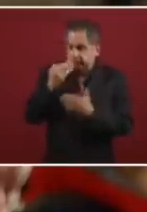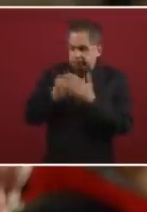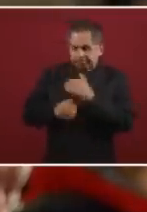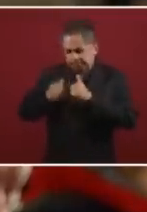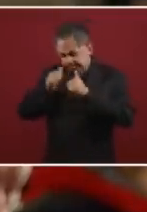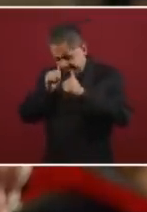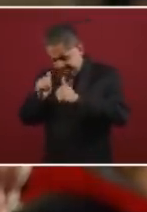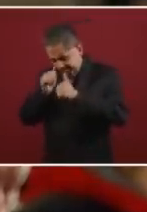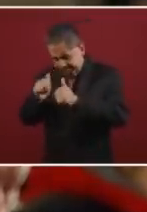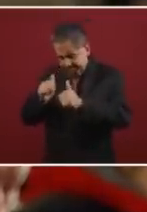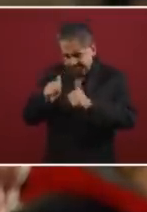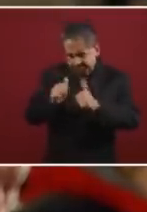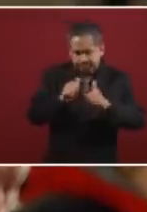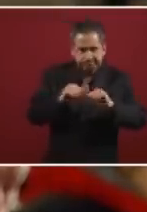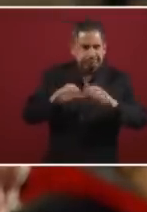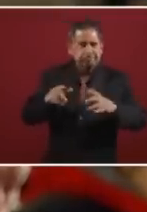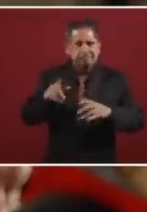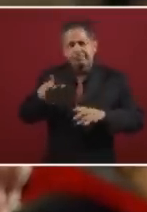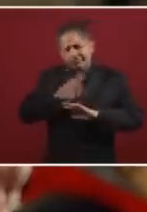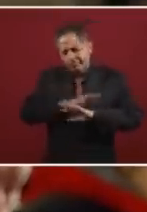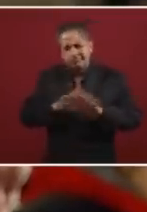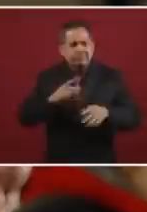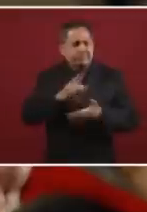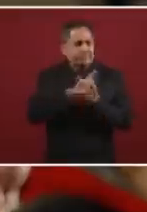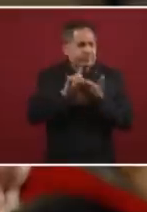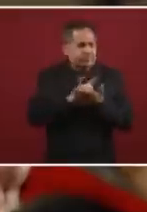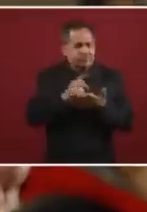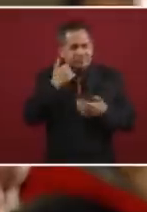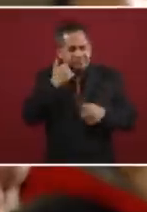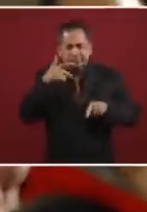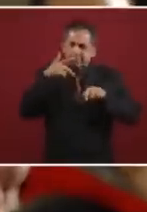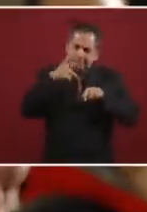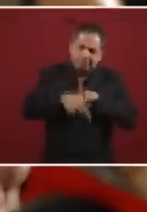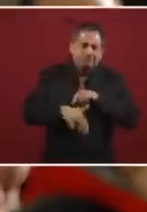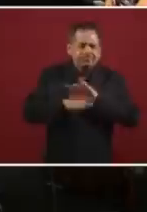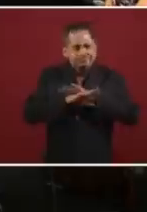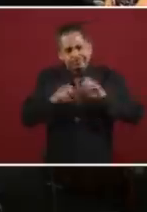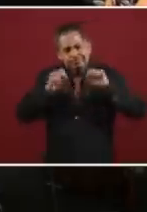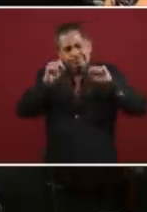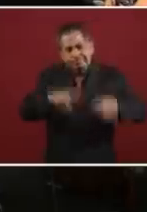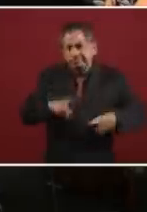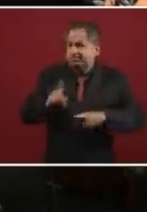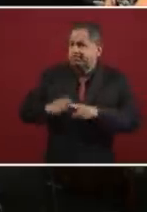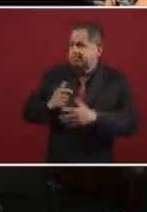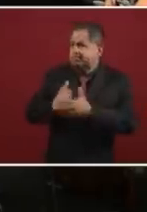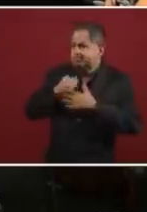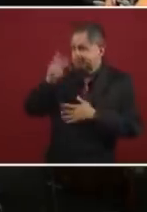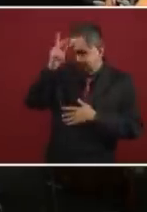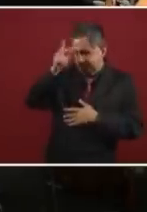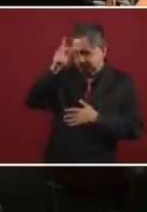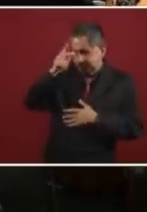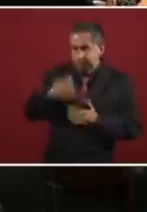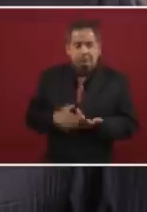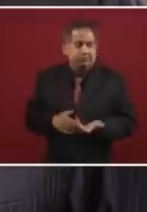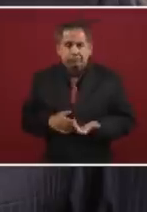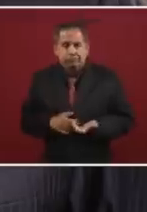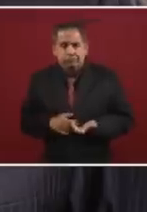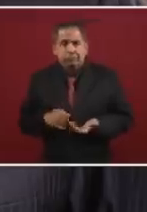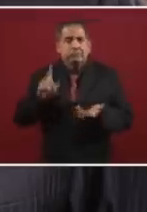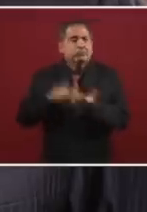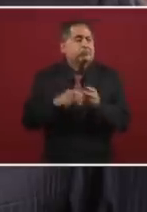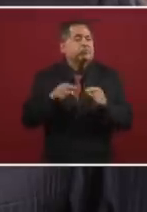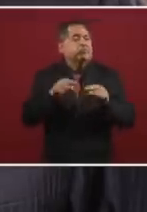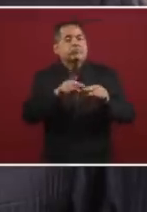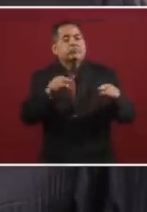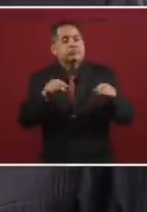dar atención a quienes desean abandonar la drogadicción lo que existe son anexos ymbro humanos y